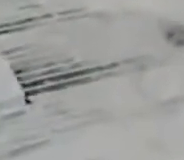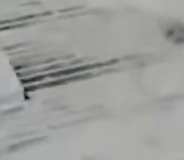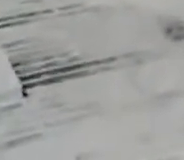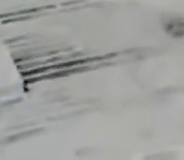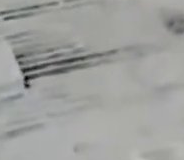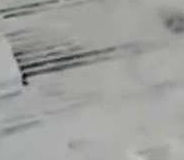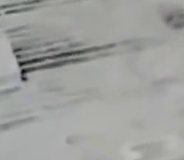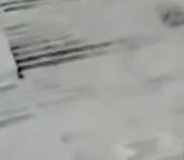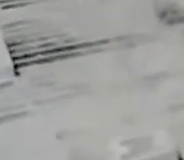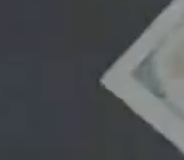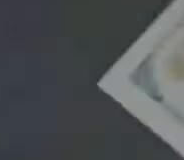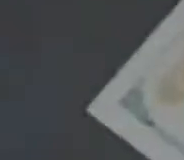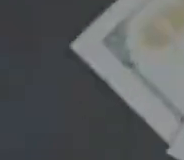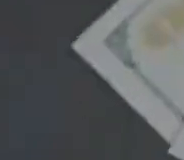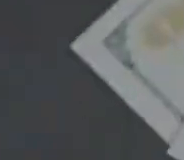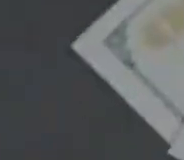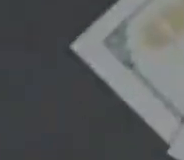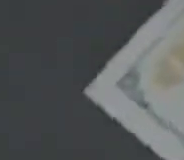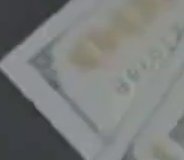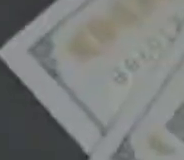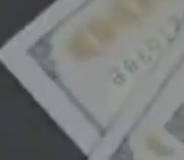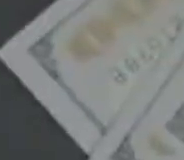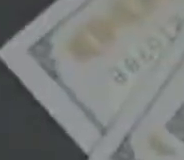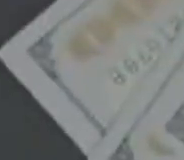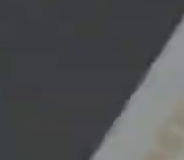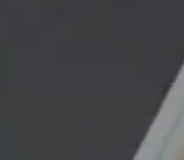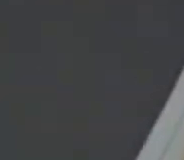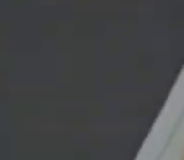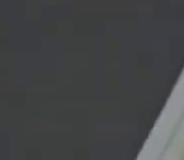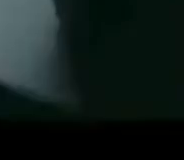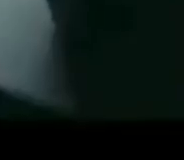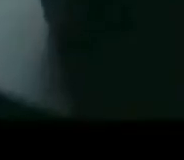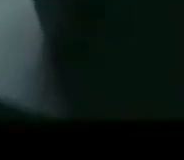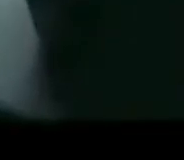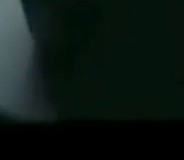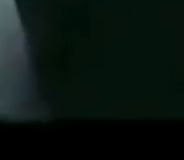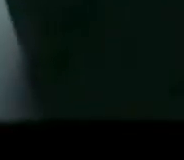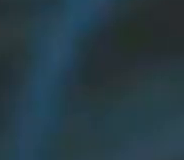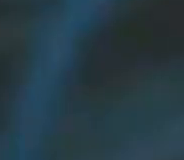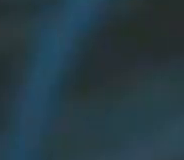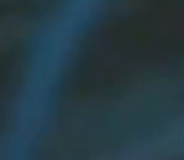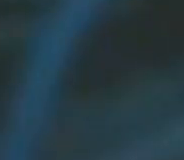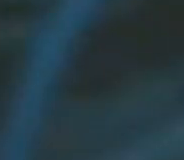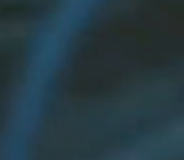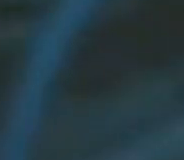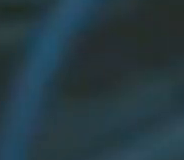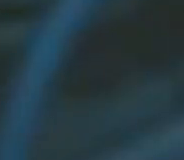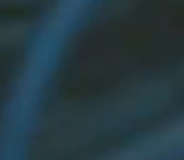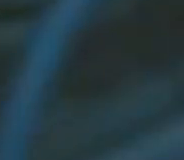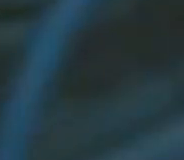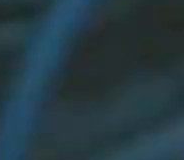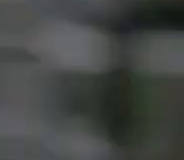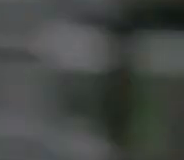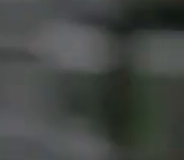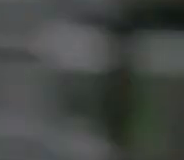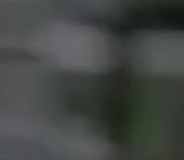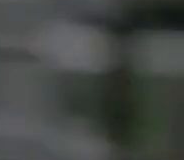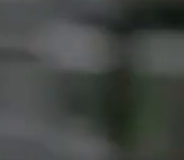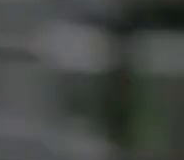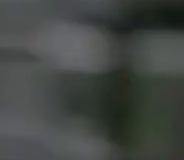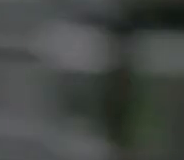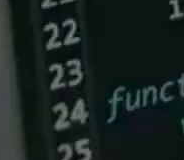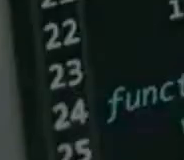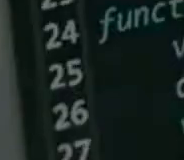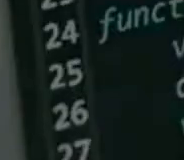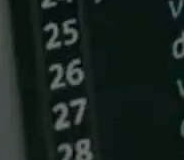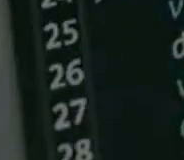del Departamento de Hacienda. Además, fortalecimos nuestros esfuerzos de fiscalización, ampliando nuestra visibilidad sobre el